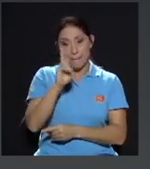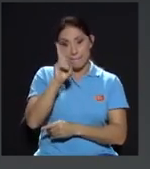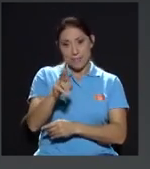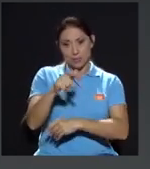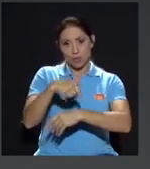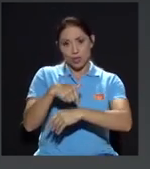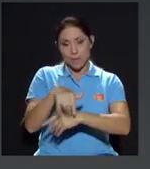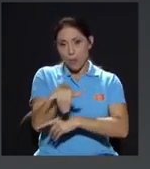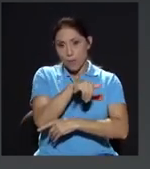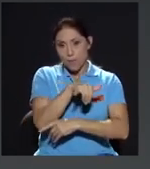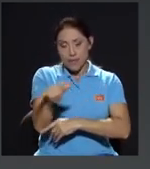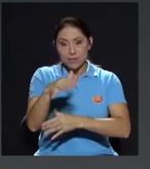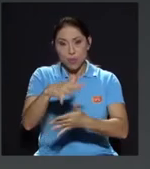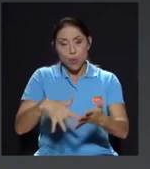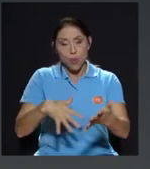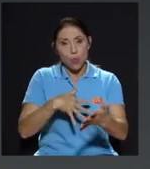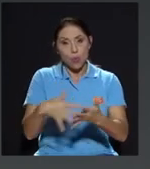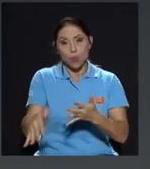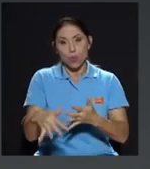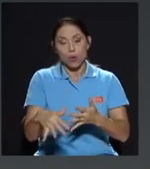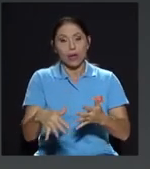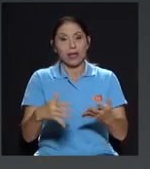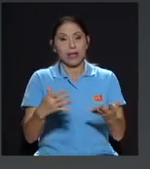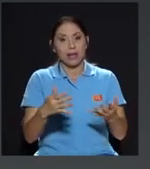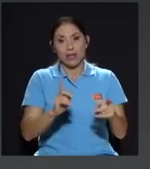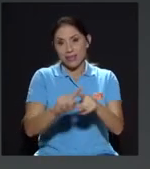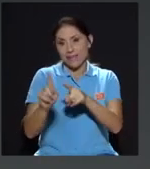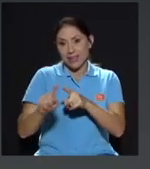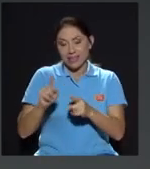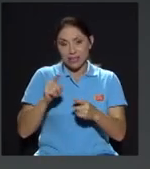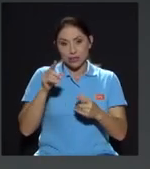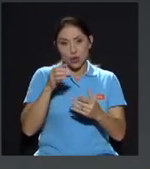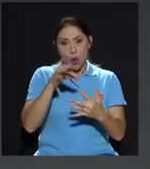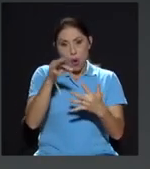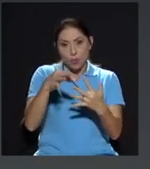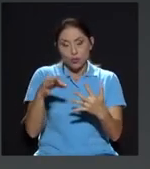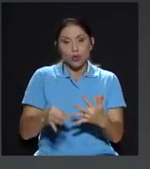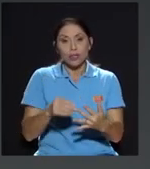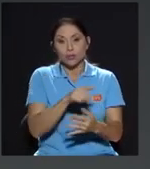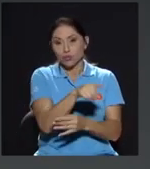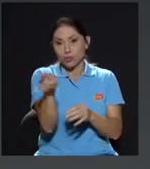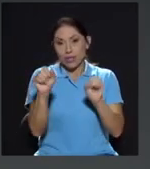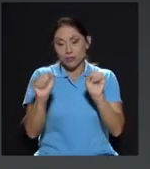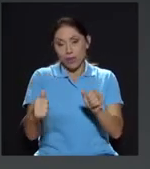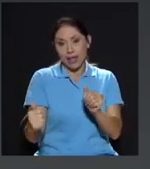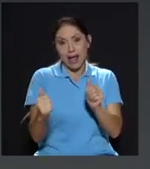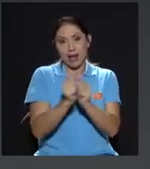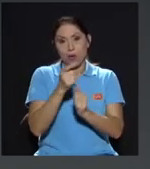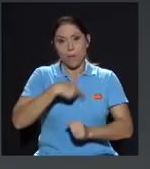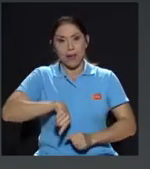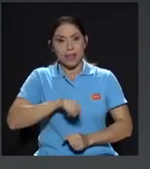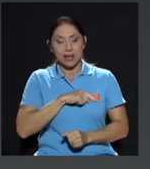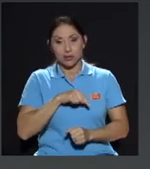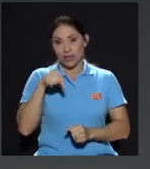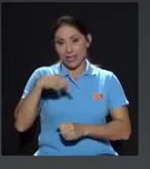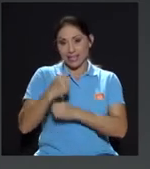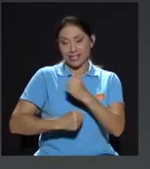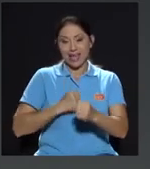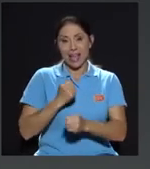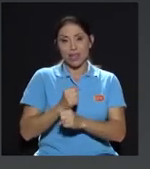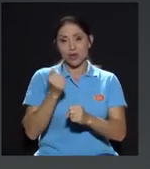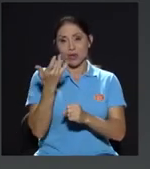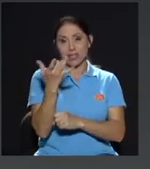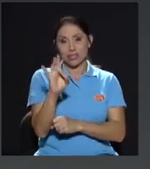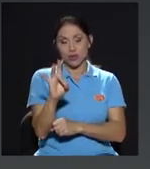y circunstancias o en los horarios alternativos y nos acompañen en este año de 18 de